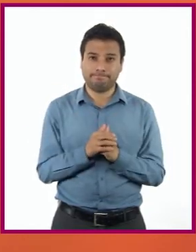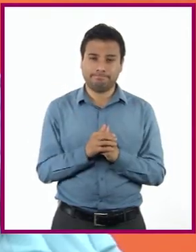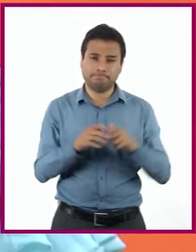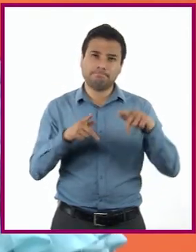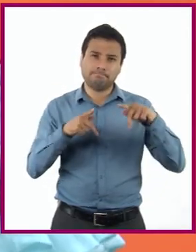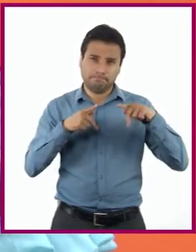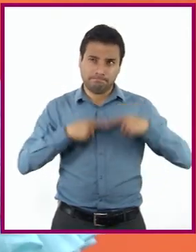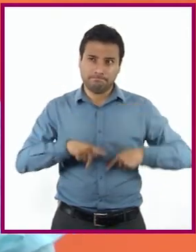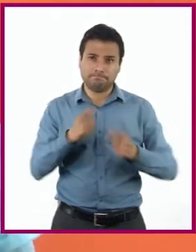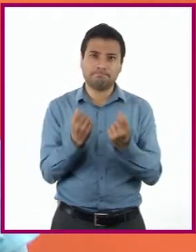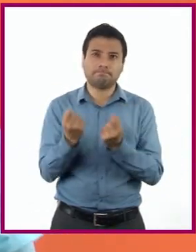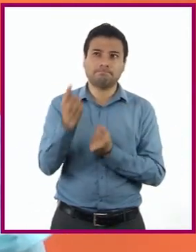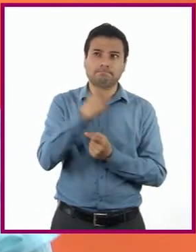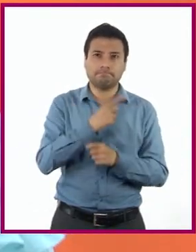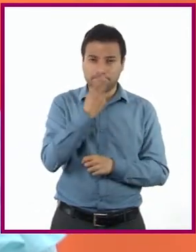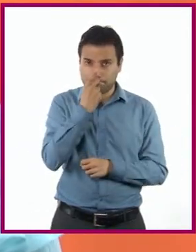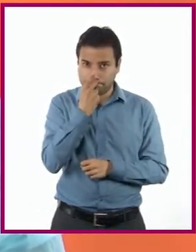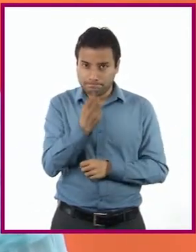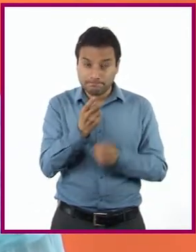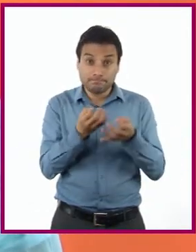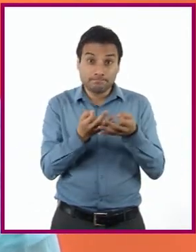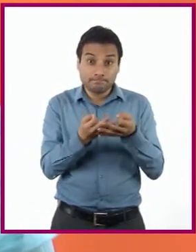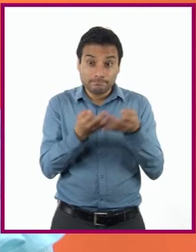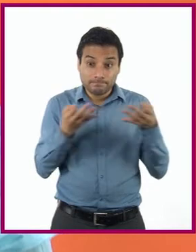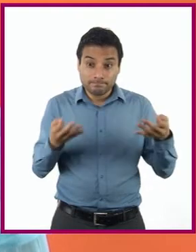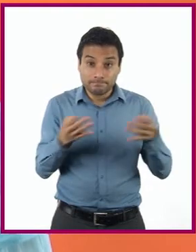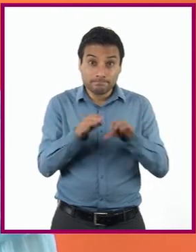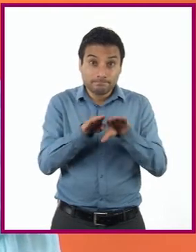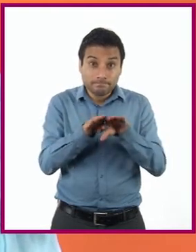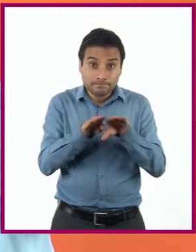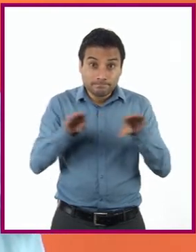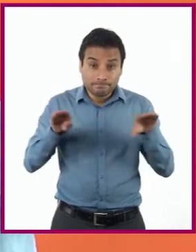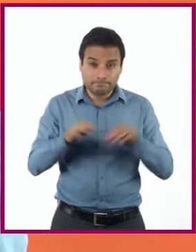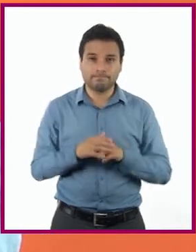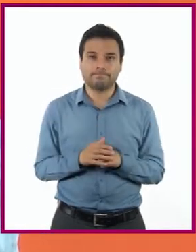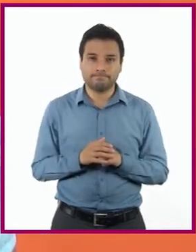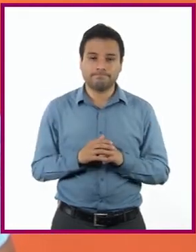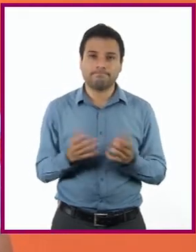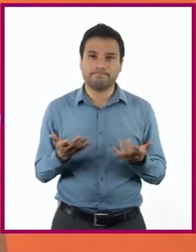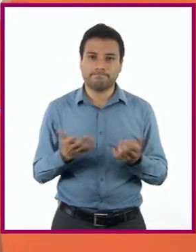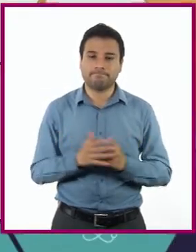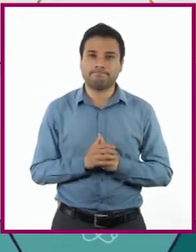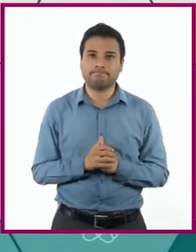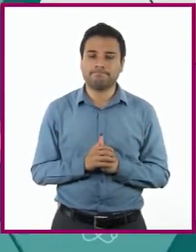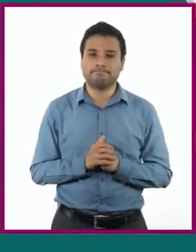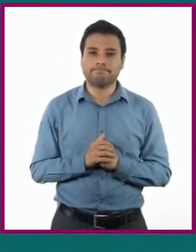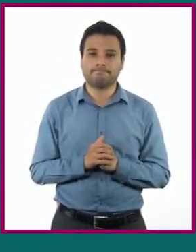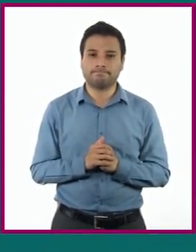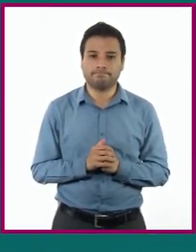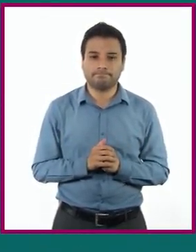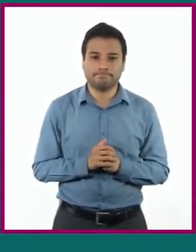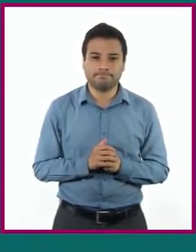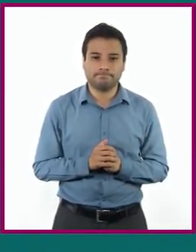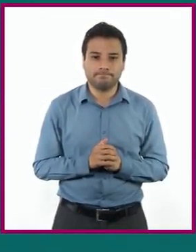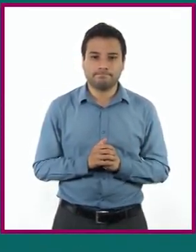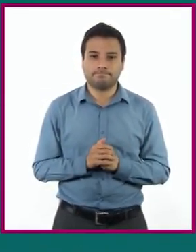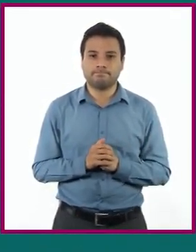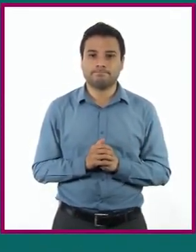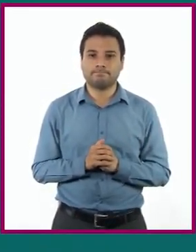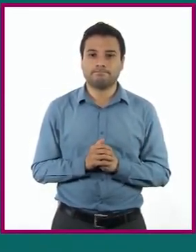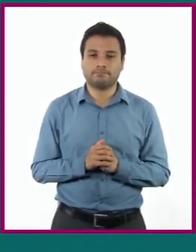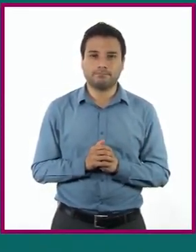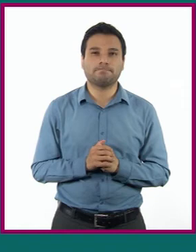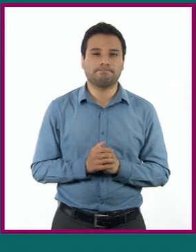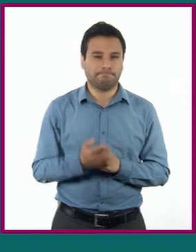plana, con el Polo Norte en el centro y la Antártida cubriendo toda la orilla. Creo que como